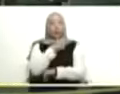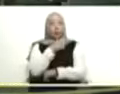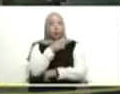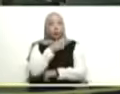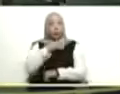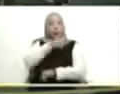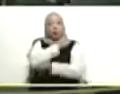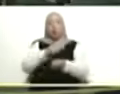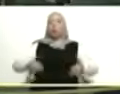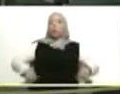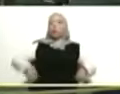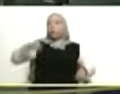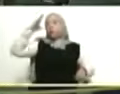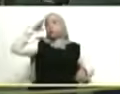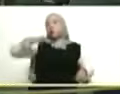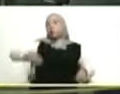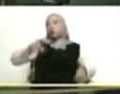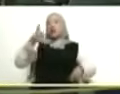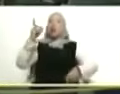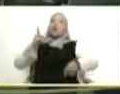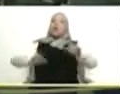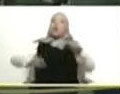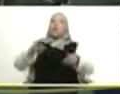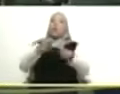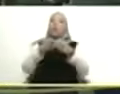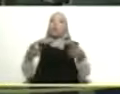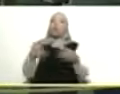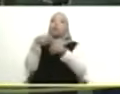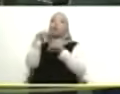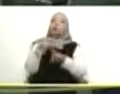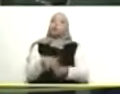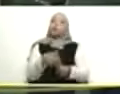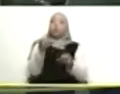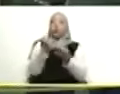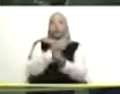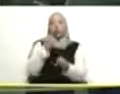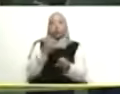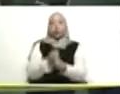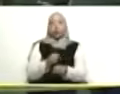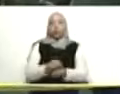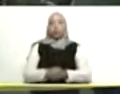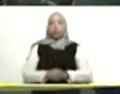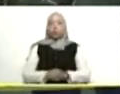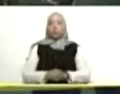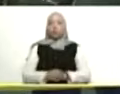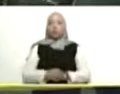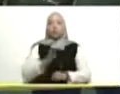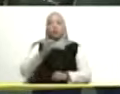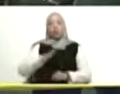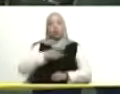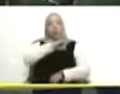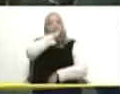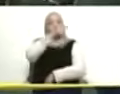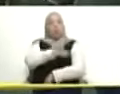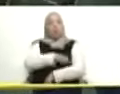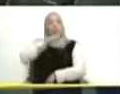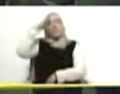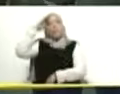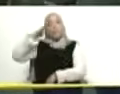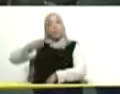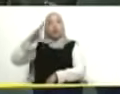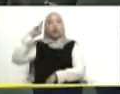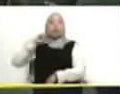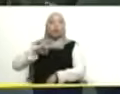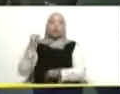armada totalmente dependiente de los gringos, y hoy tenemos una poderosa Fuerza Armada Nacional